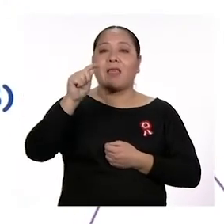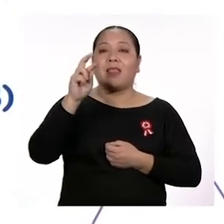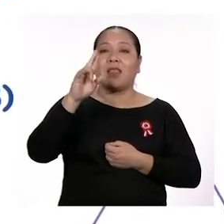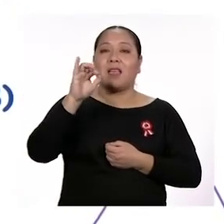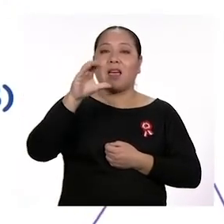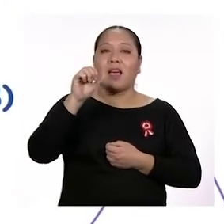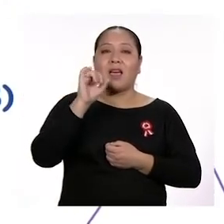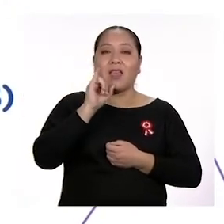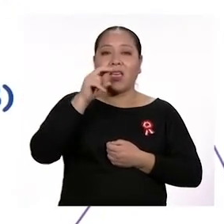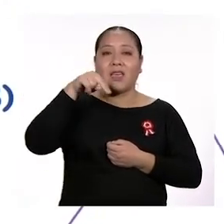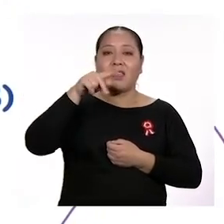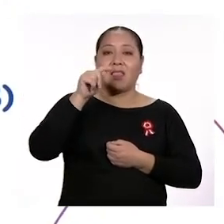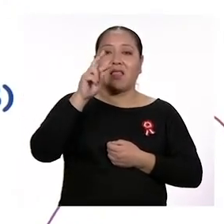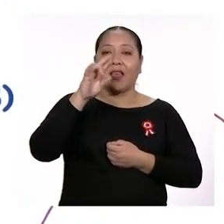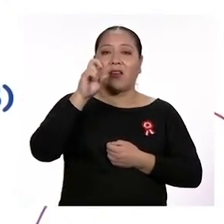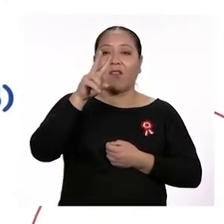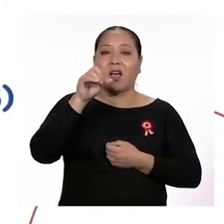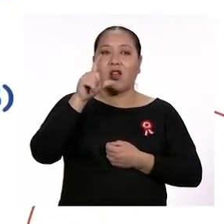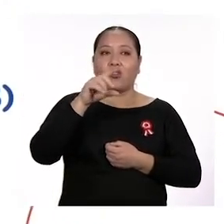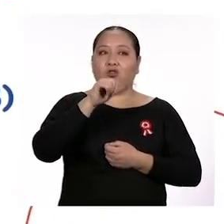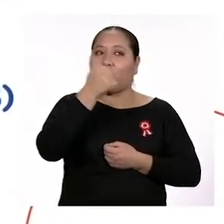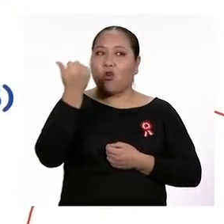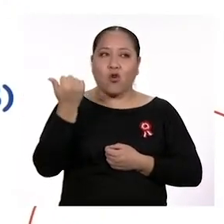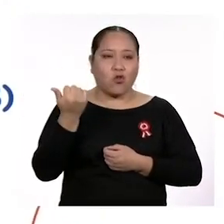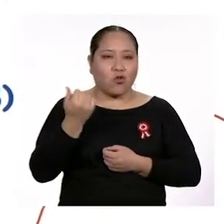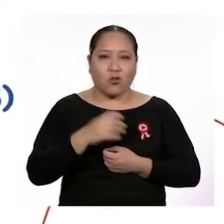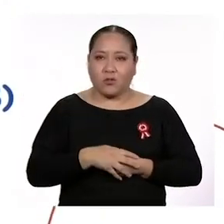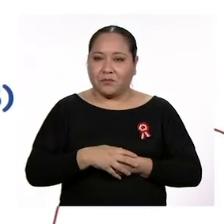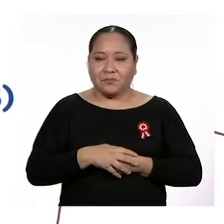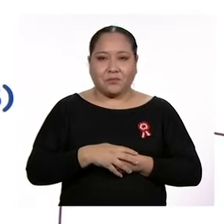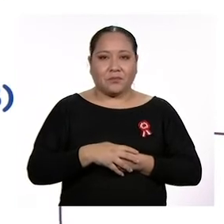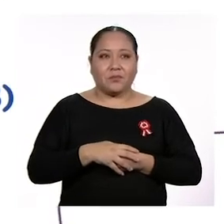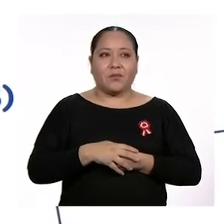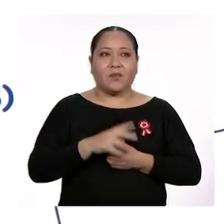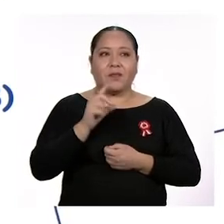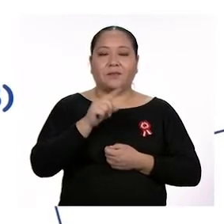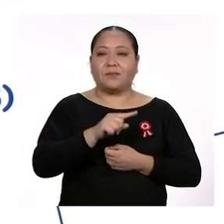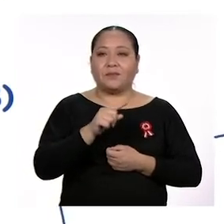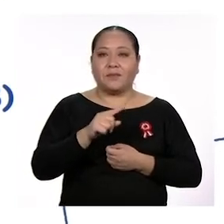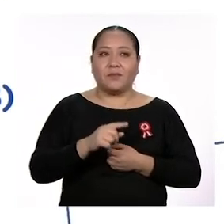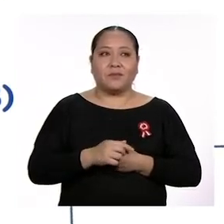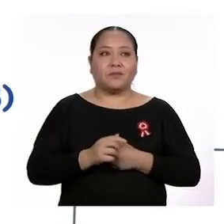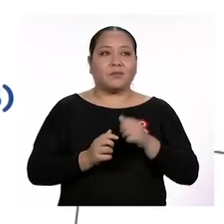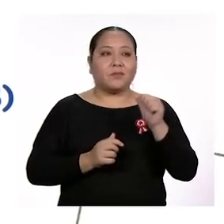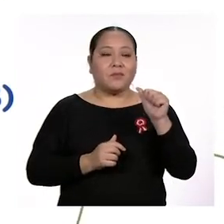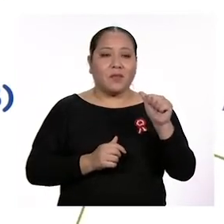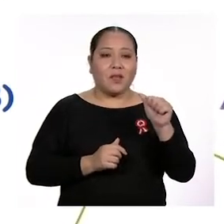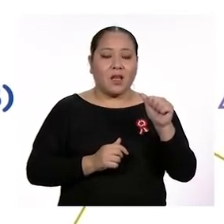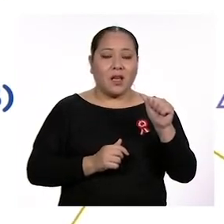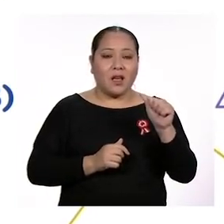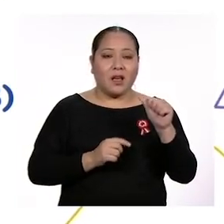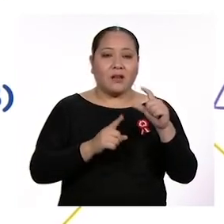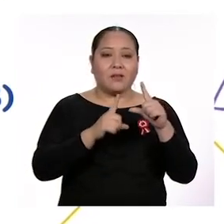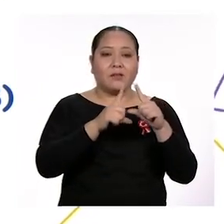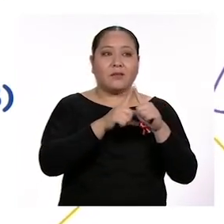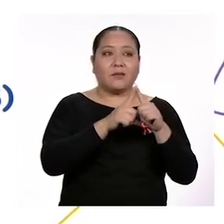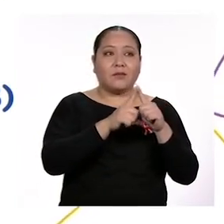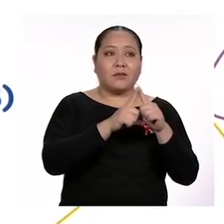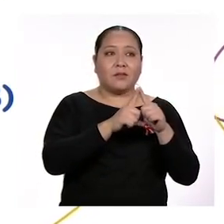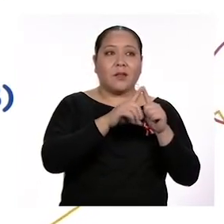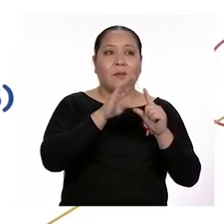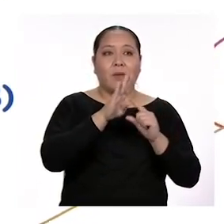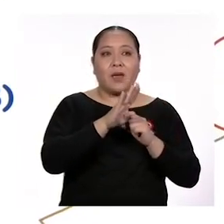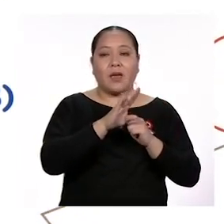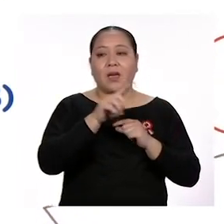Una operación que resulta en otro conjunto cuyos elementos son aquellos que pertenecen a alguno de los